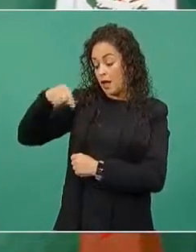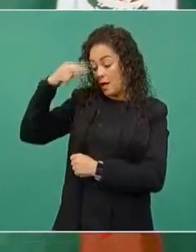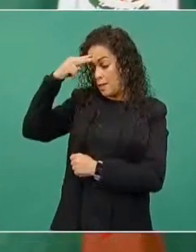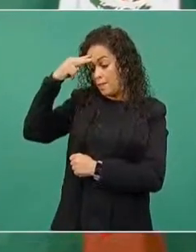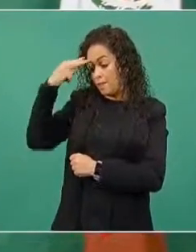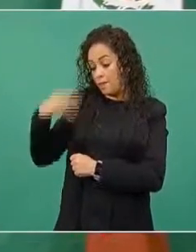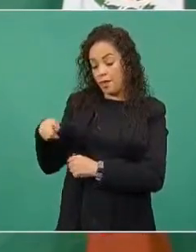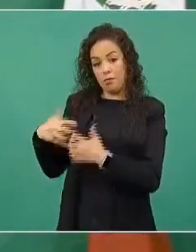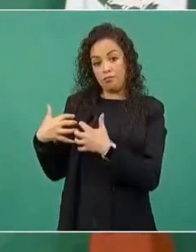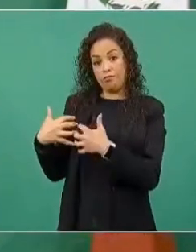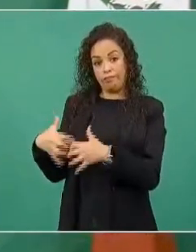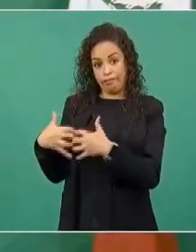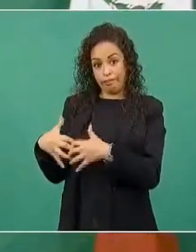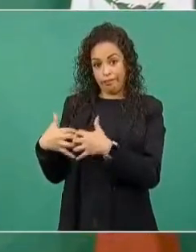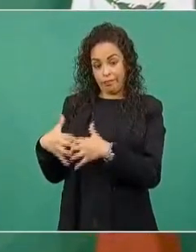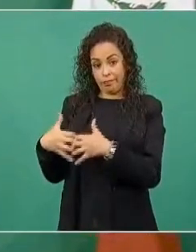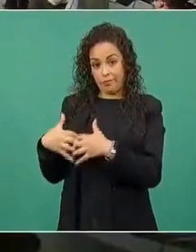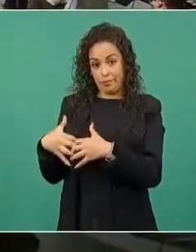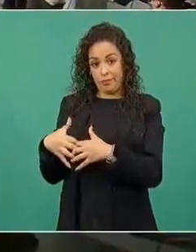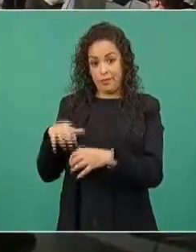Shell,